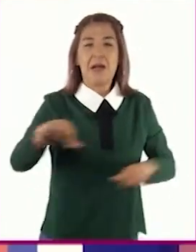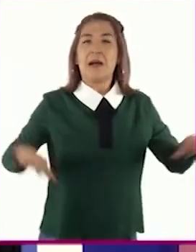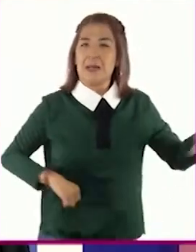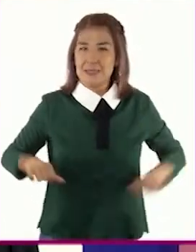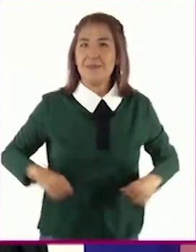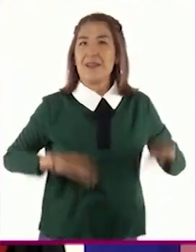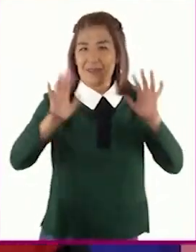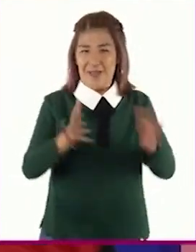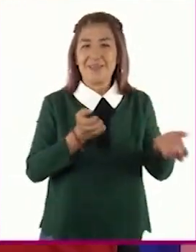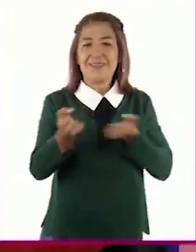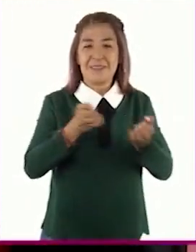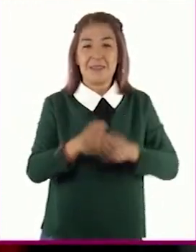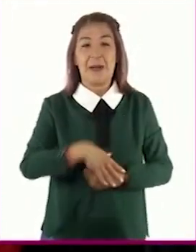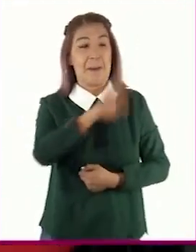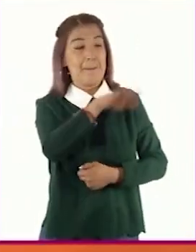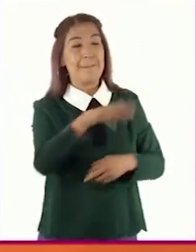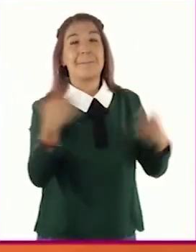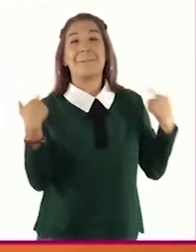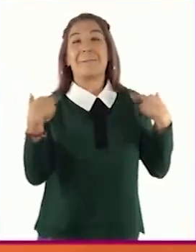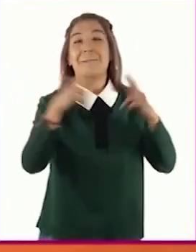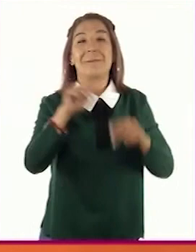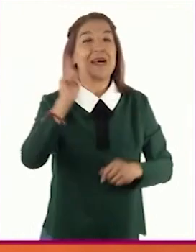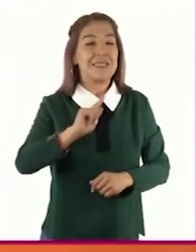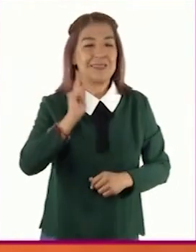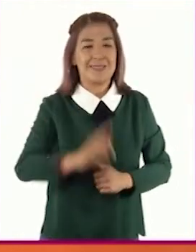física. Maestra Hilda,